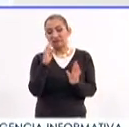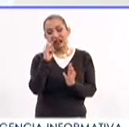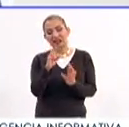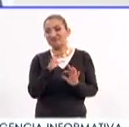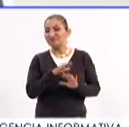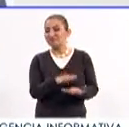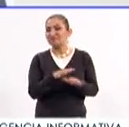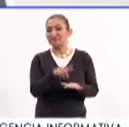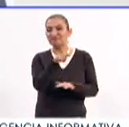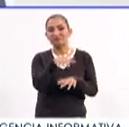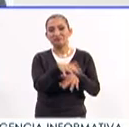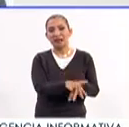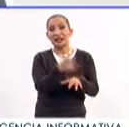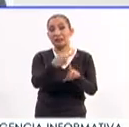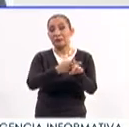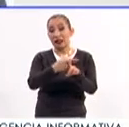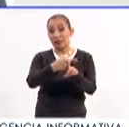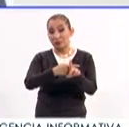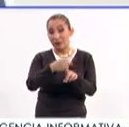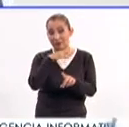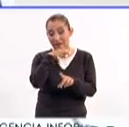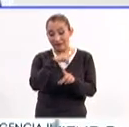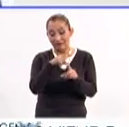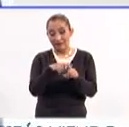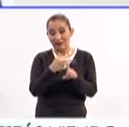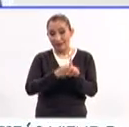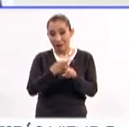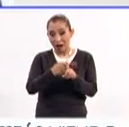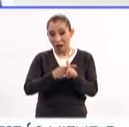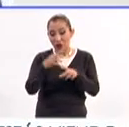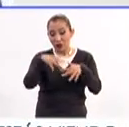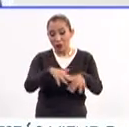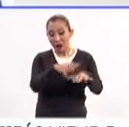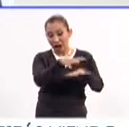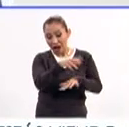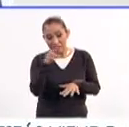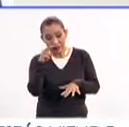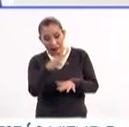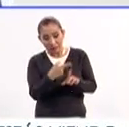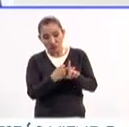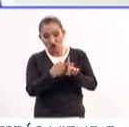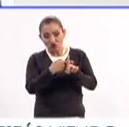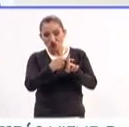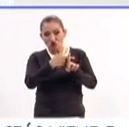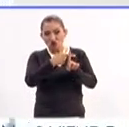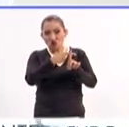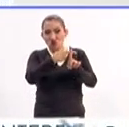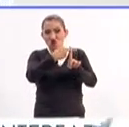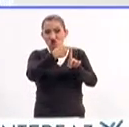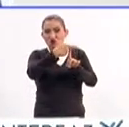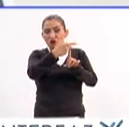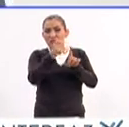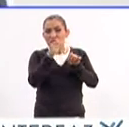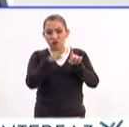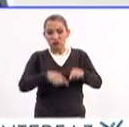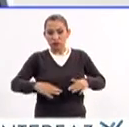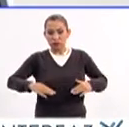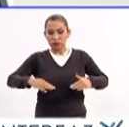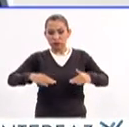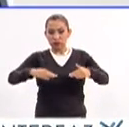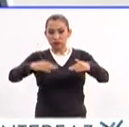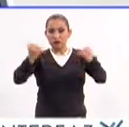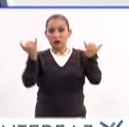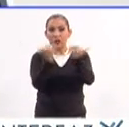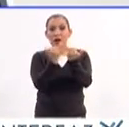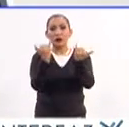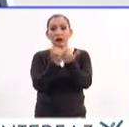pensar inmediatamente es el de la temperatura. La temperatura de los océanos está subiendo prácticamente al mismo ritmo